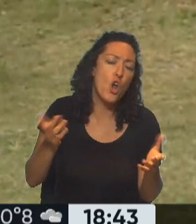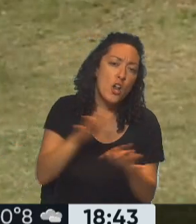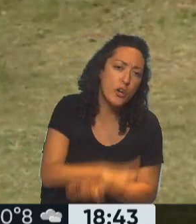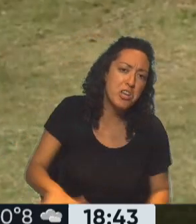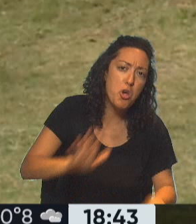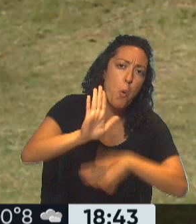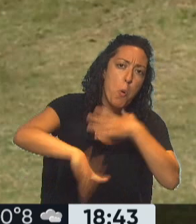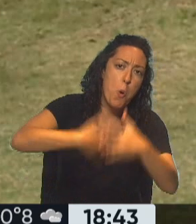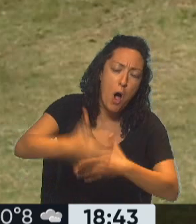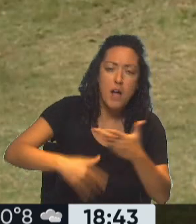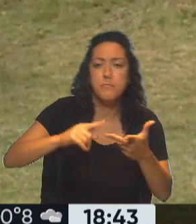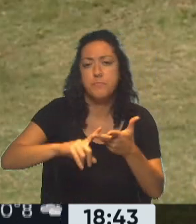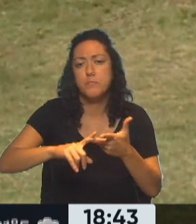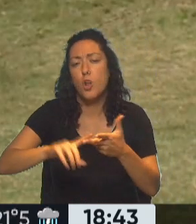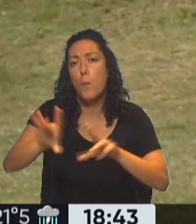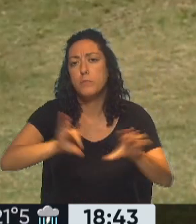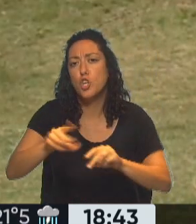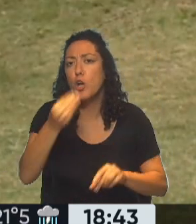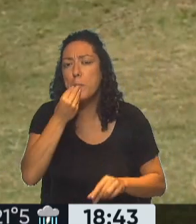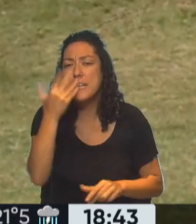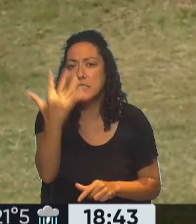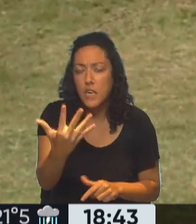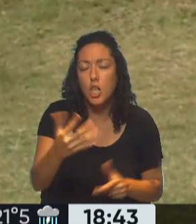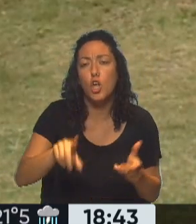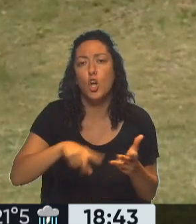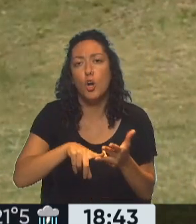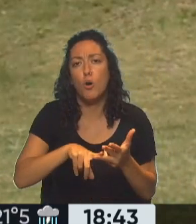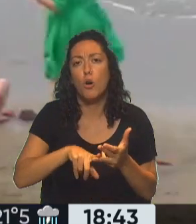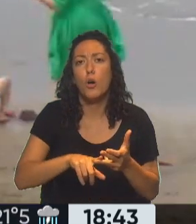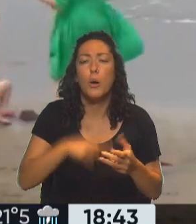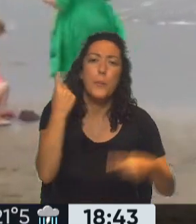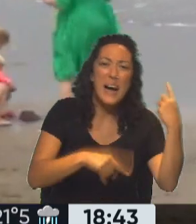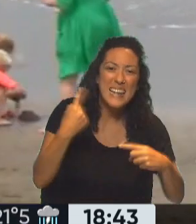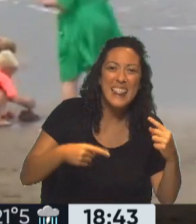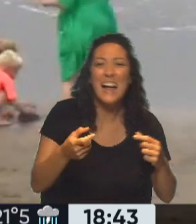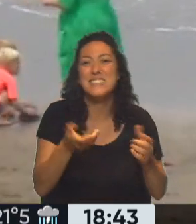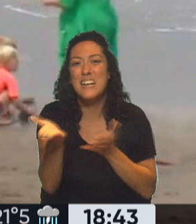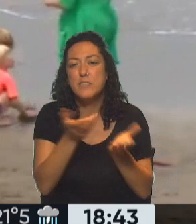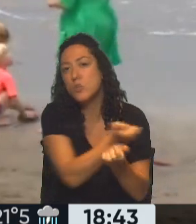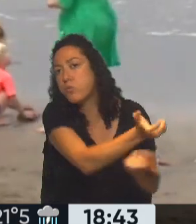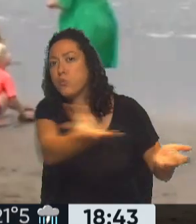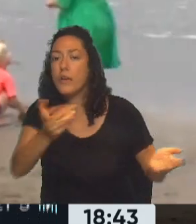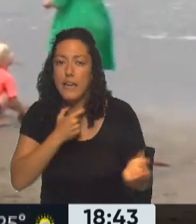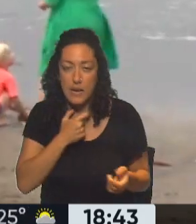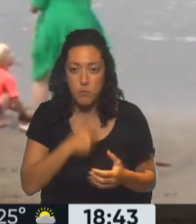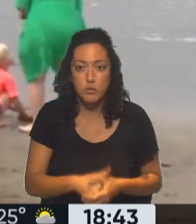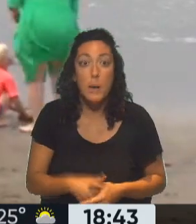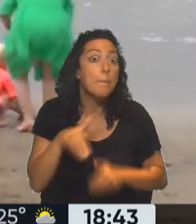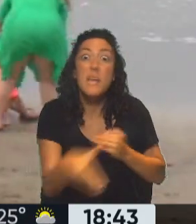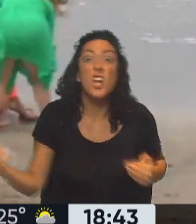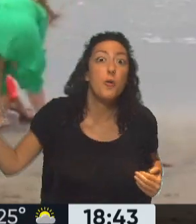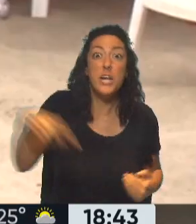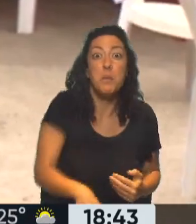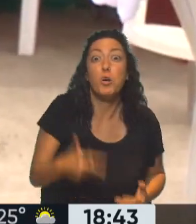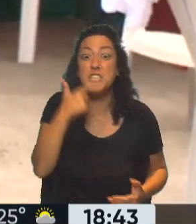infantil, bueno, 5 opciones gastronómicas. Tratamos de brindarle la mayor cantidad y variedad de servicios para la gente. Nos metimos micro a